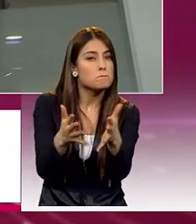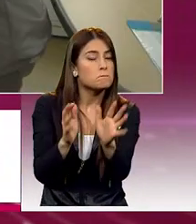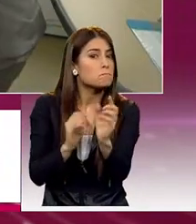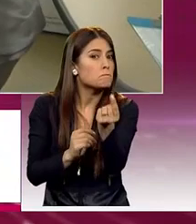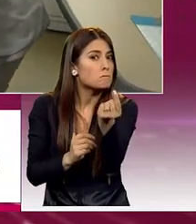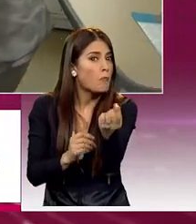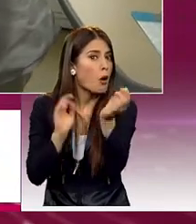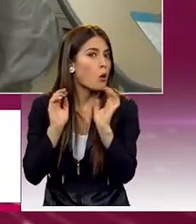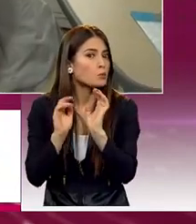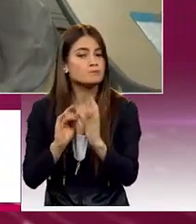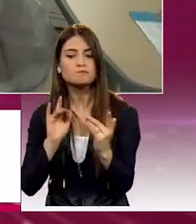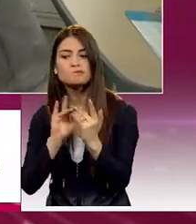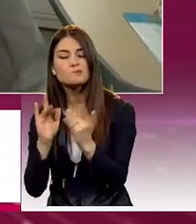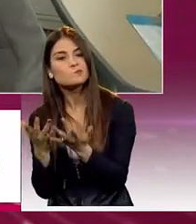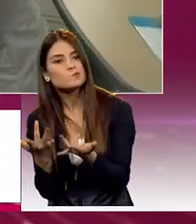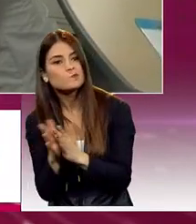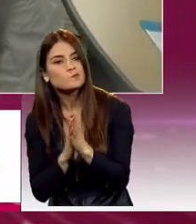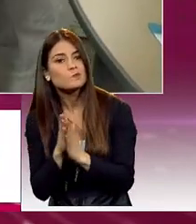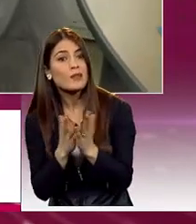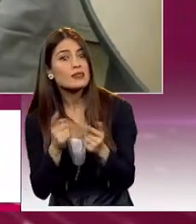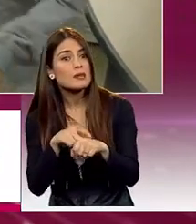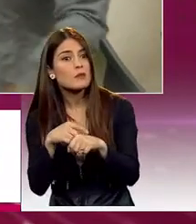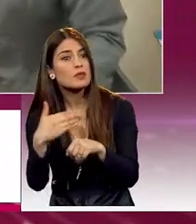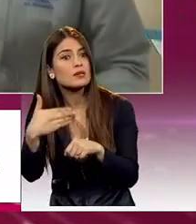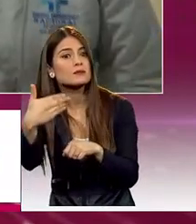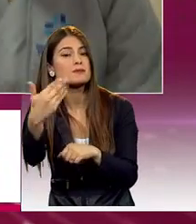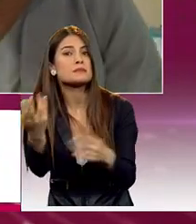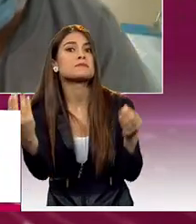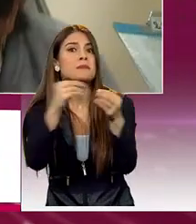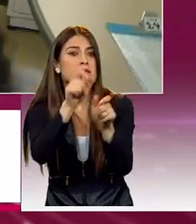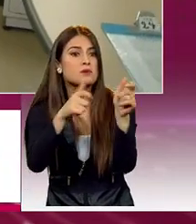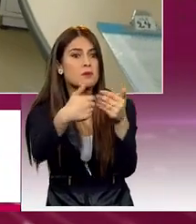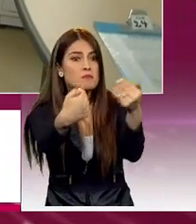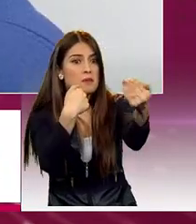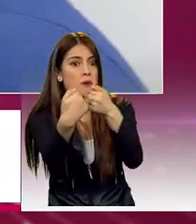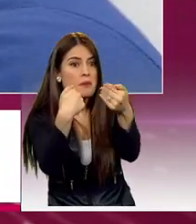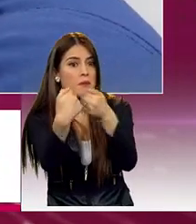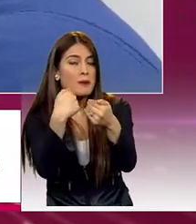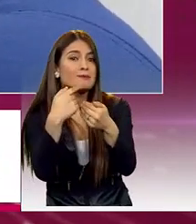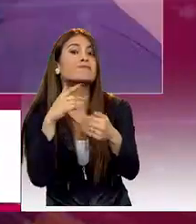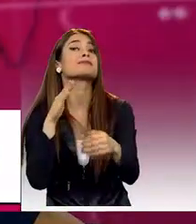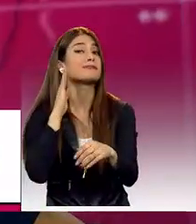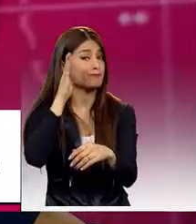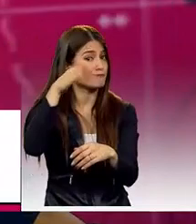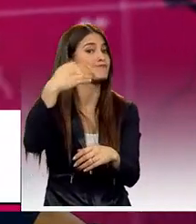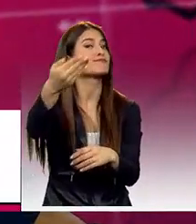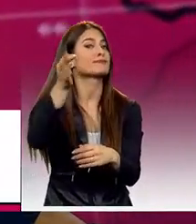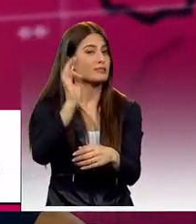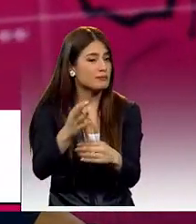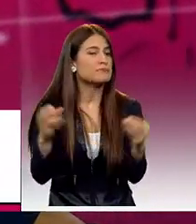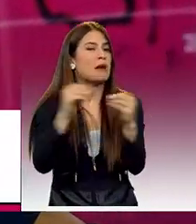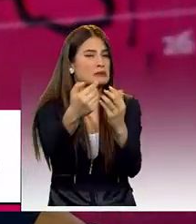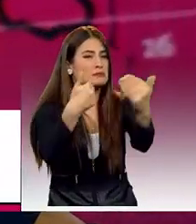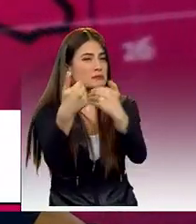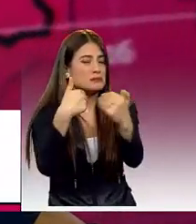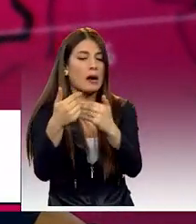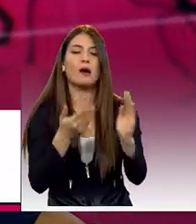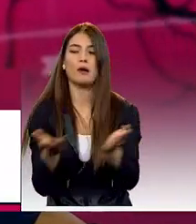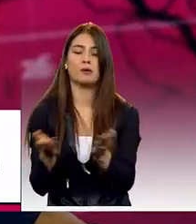más juiciosa, pero sabemos claramente que este no es el momento más alto de la epidemia. En la última semana